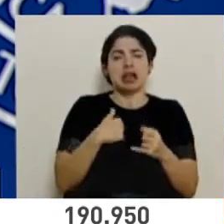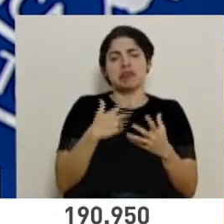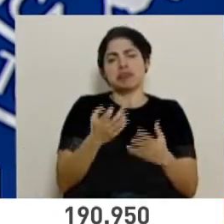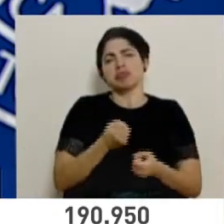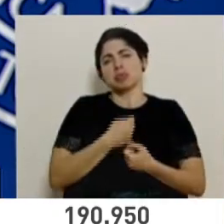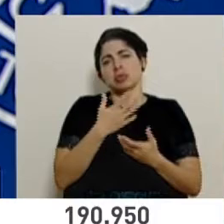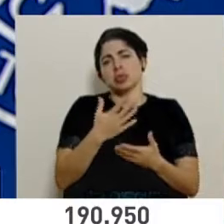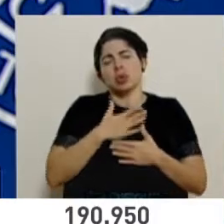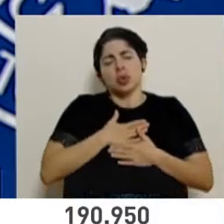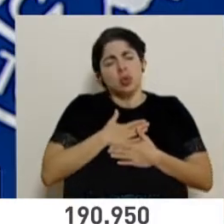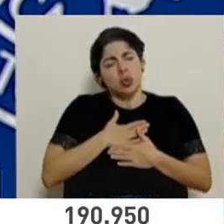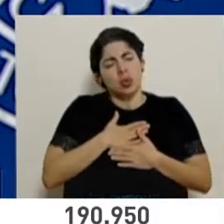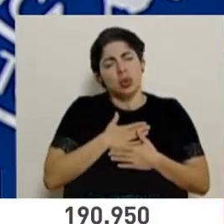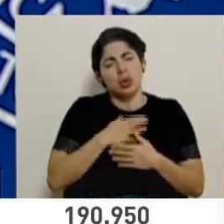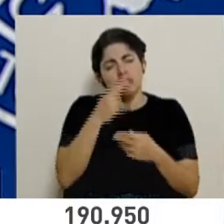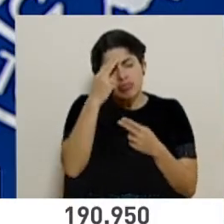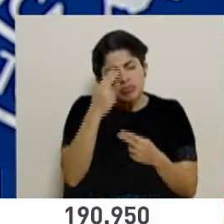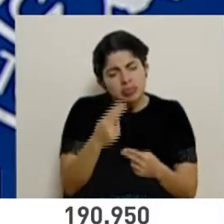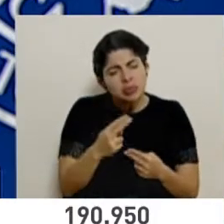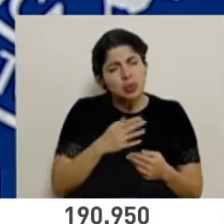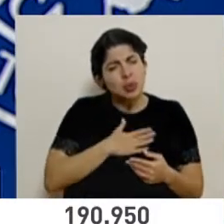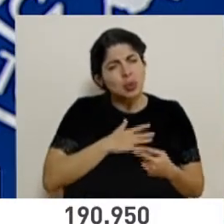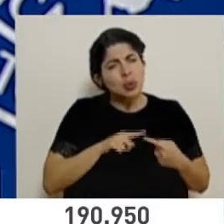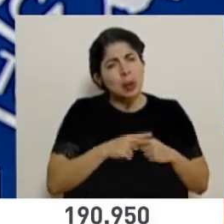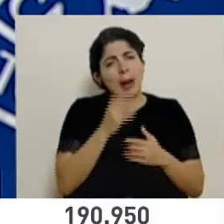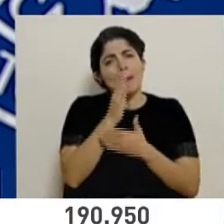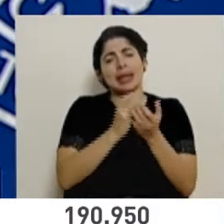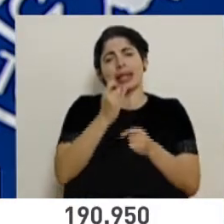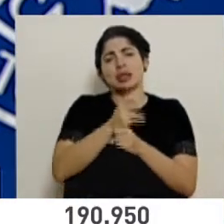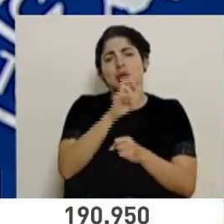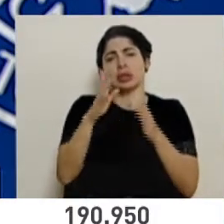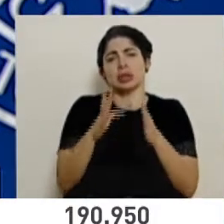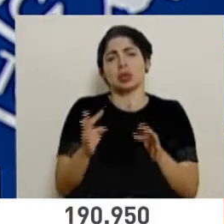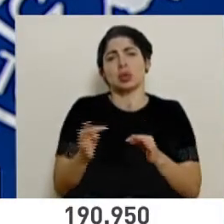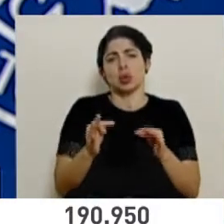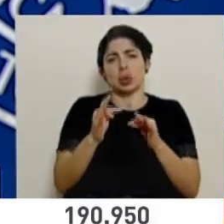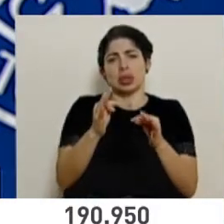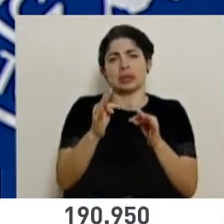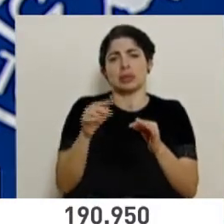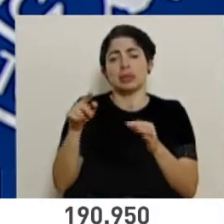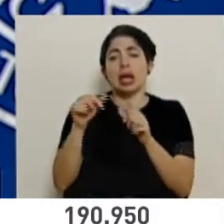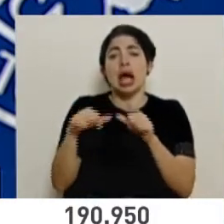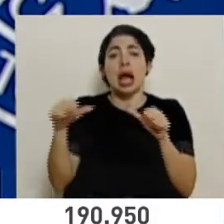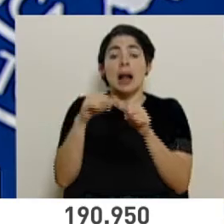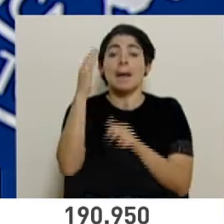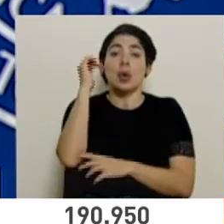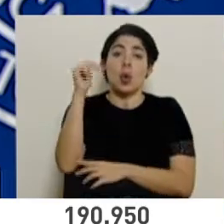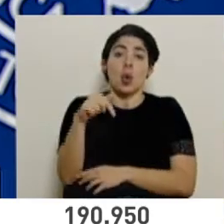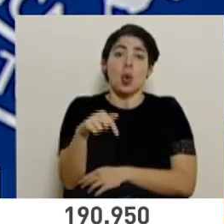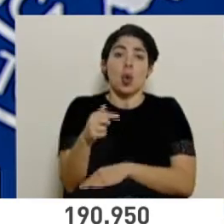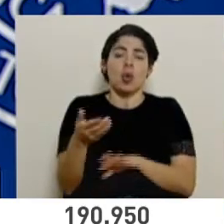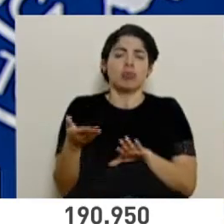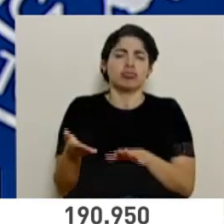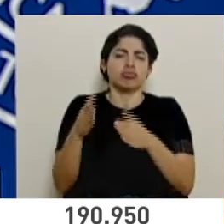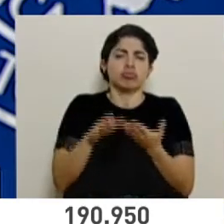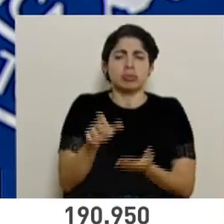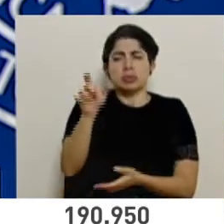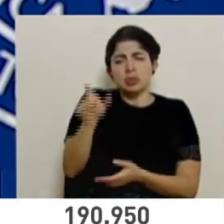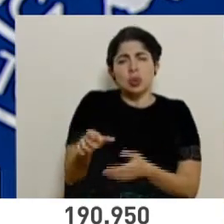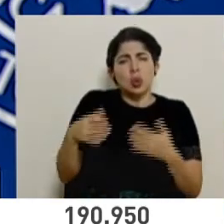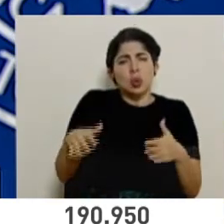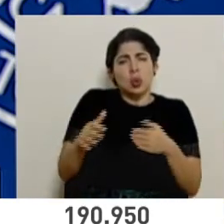una muy, muy profunda condolencia de parte del Instituto Costarricense de Turismo para el sector, porque hoy hemos perdido a un